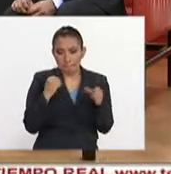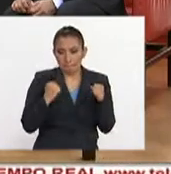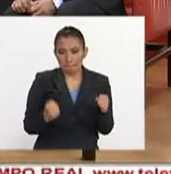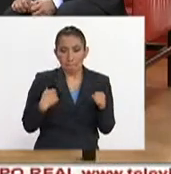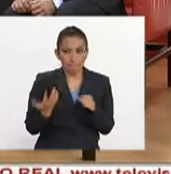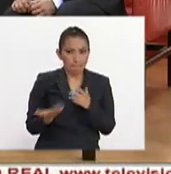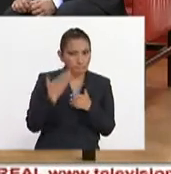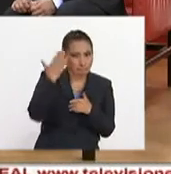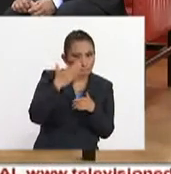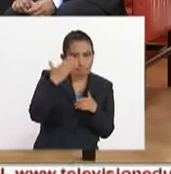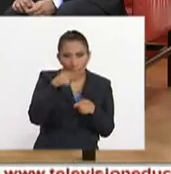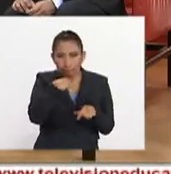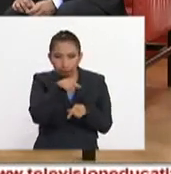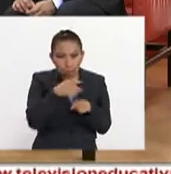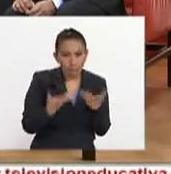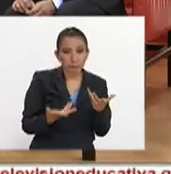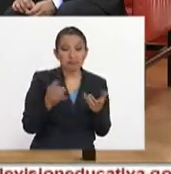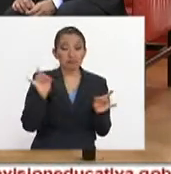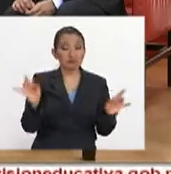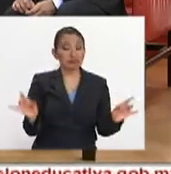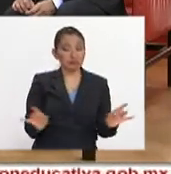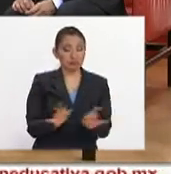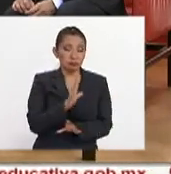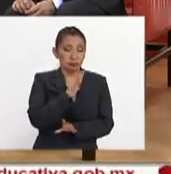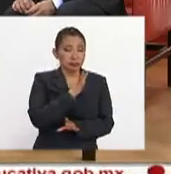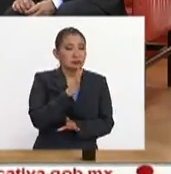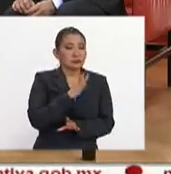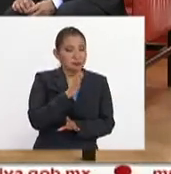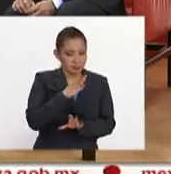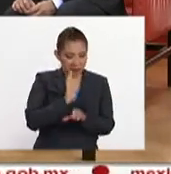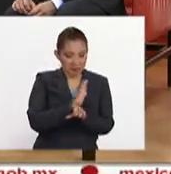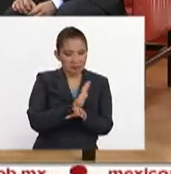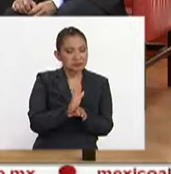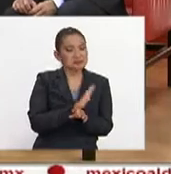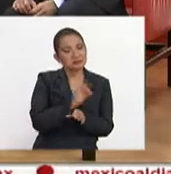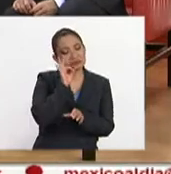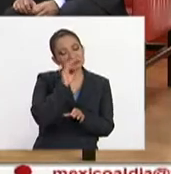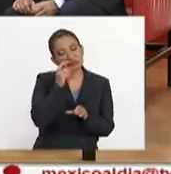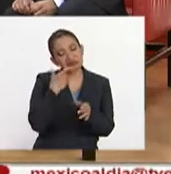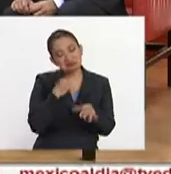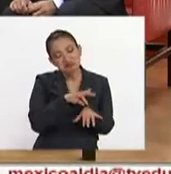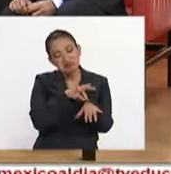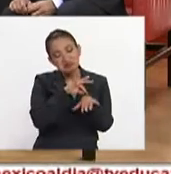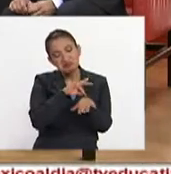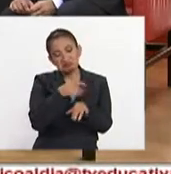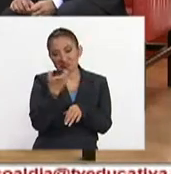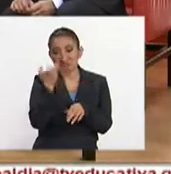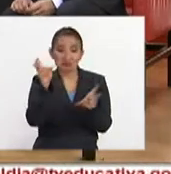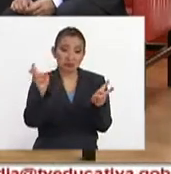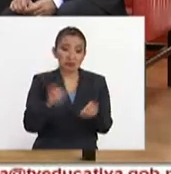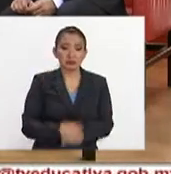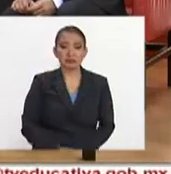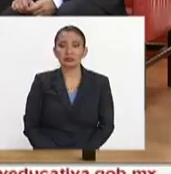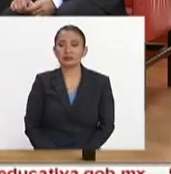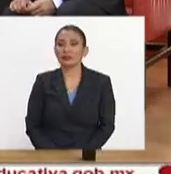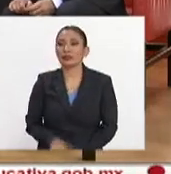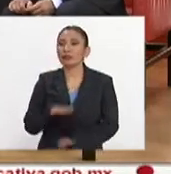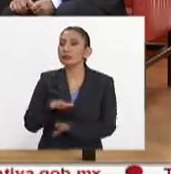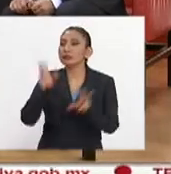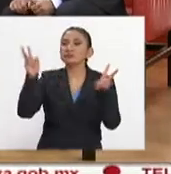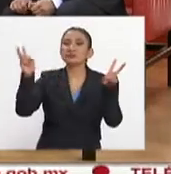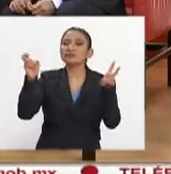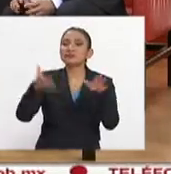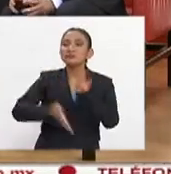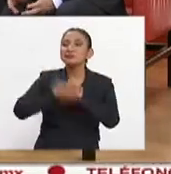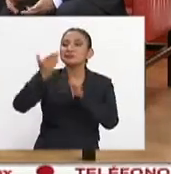reforzado bastante. Entonces sí hay un beneficio que se puede ver en ese sentido. Oye, y sobre el muro,